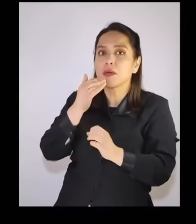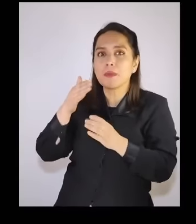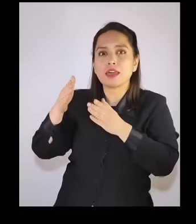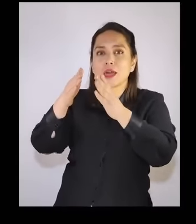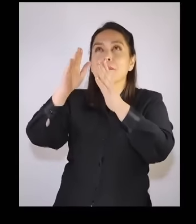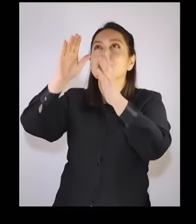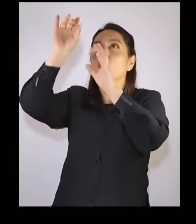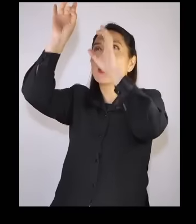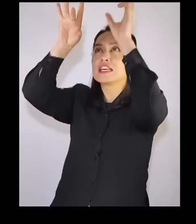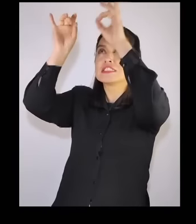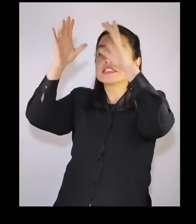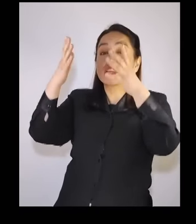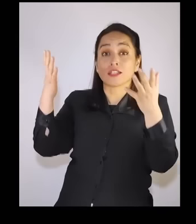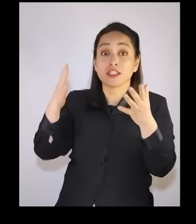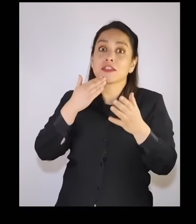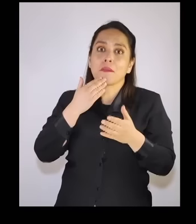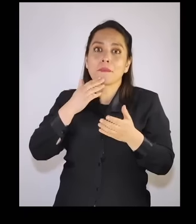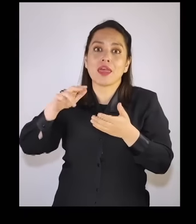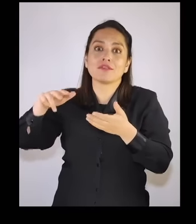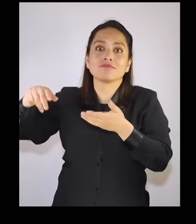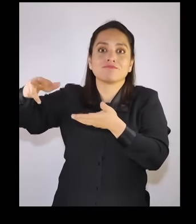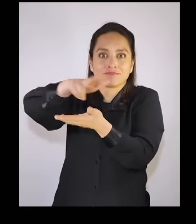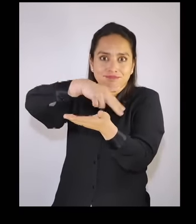la Vía Láctea.